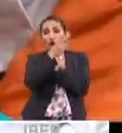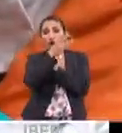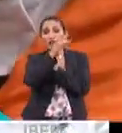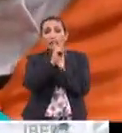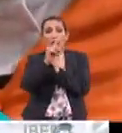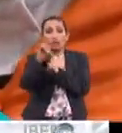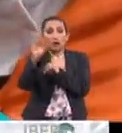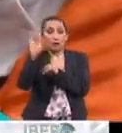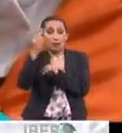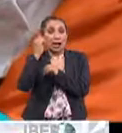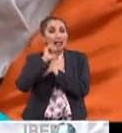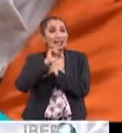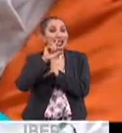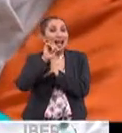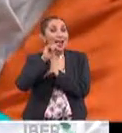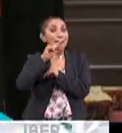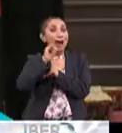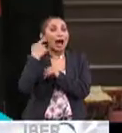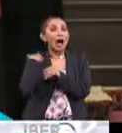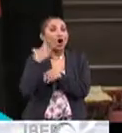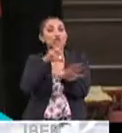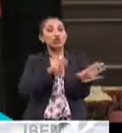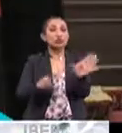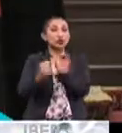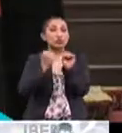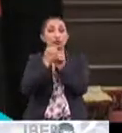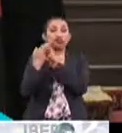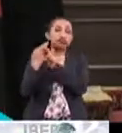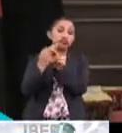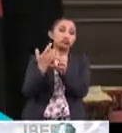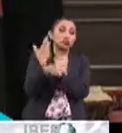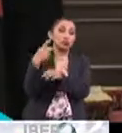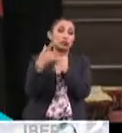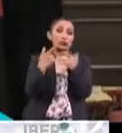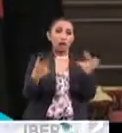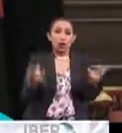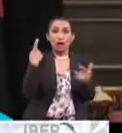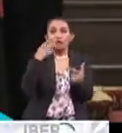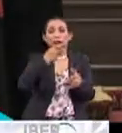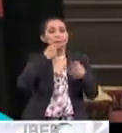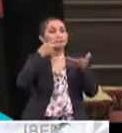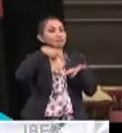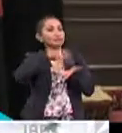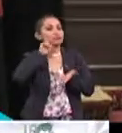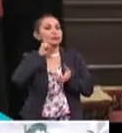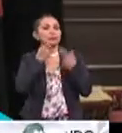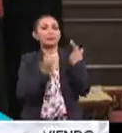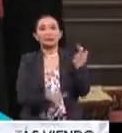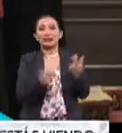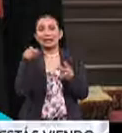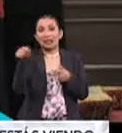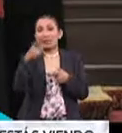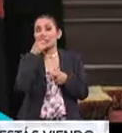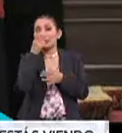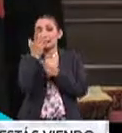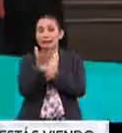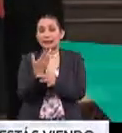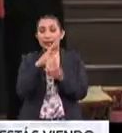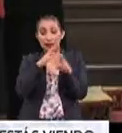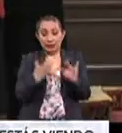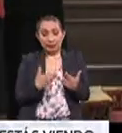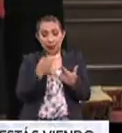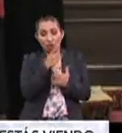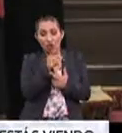parte de la Universidad de Salamanca en sus 800 años de historia. Durante su discurso, la titular de la CEGIB afirmó que recibir